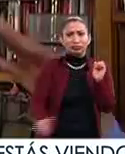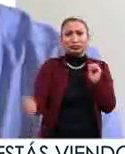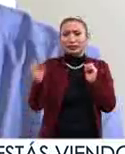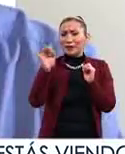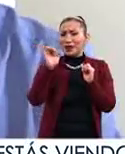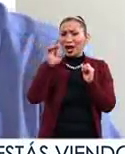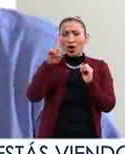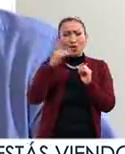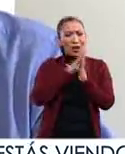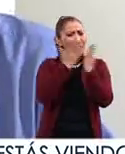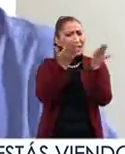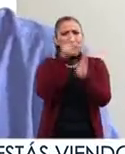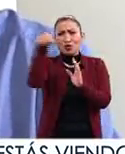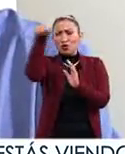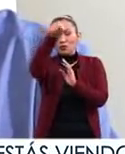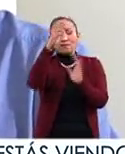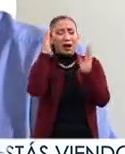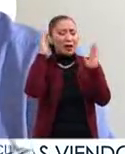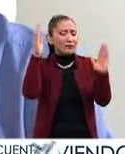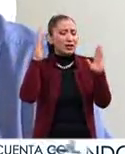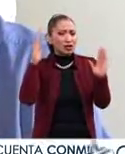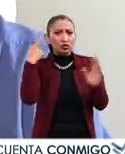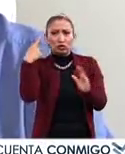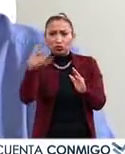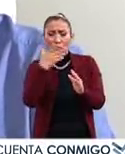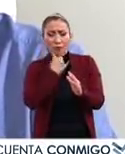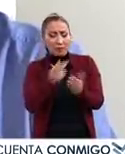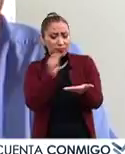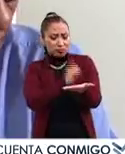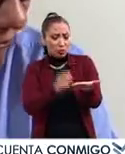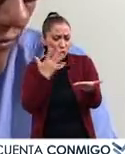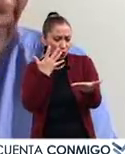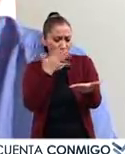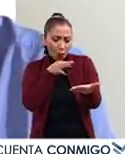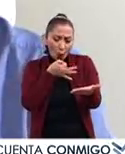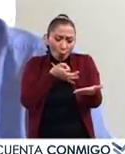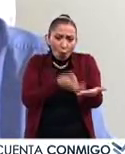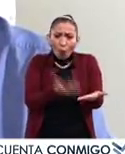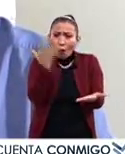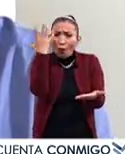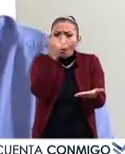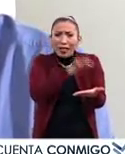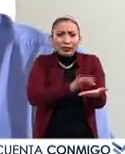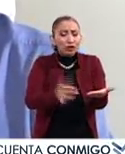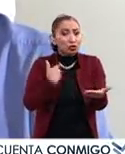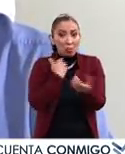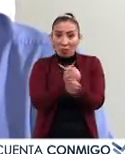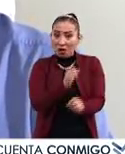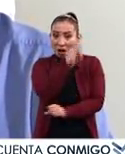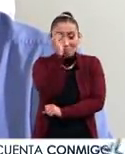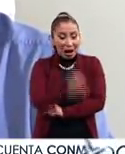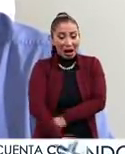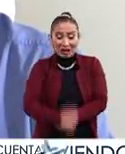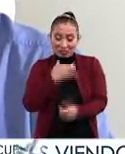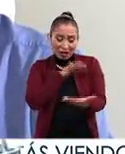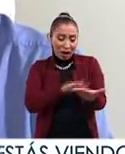es un Están en narrador todas las librerías, fascinante. claro. Sí, como literatura es como genial, literatura es maravillosa. Yo no me aburro de